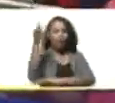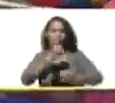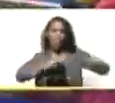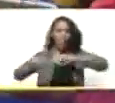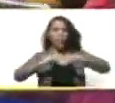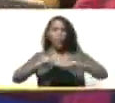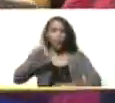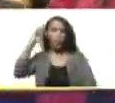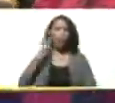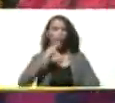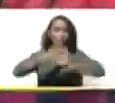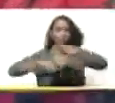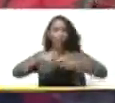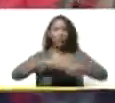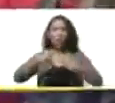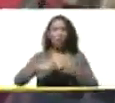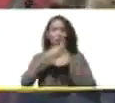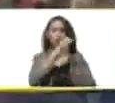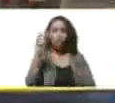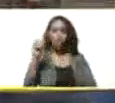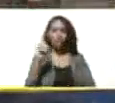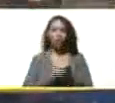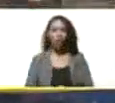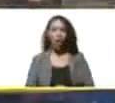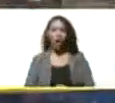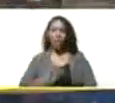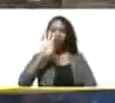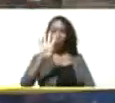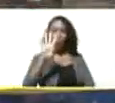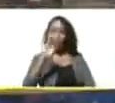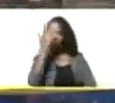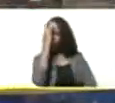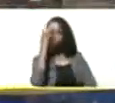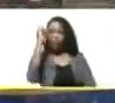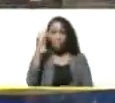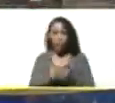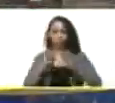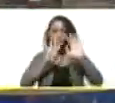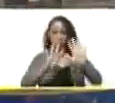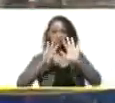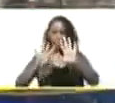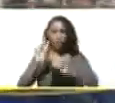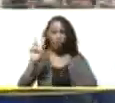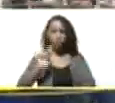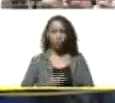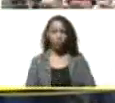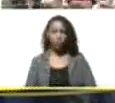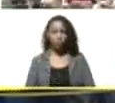Movimiento Bolivariano Revolucionario 200 y del 4 de febrero de 1992.